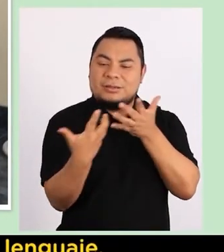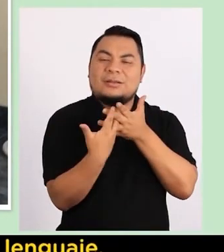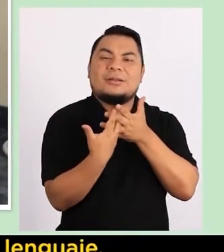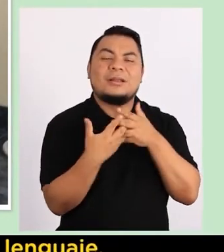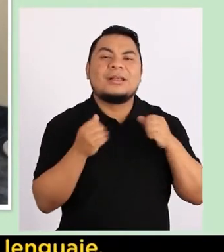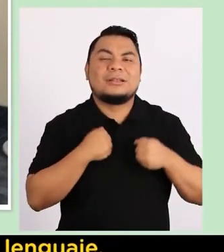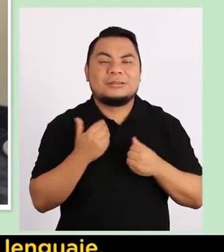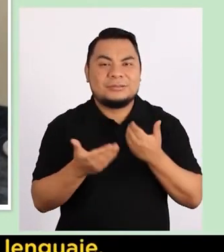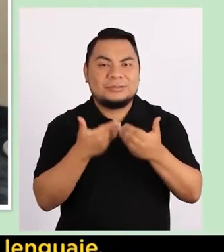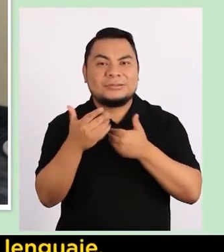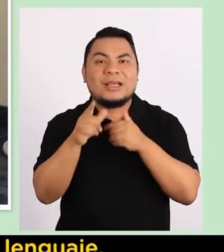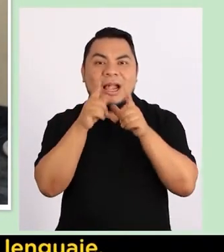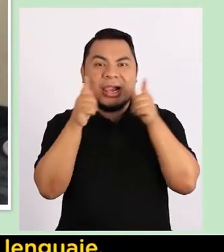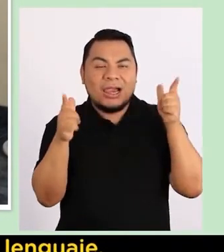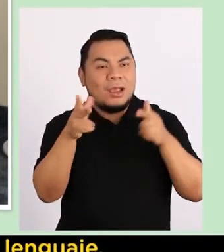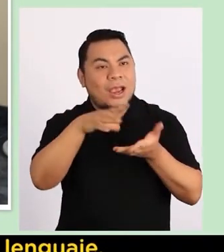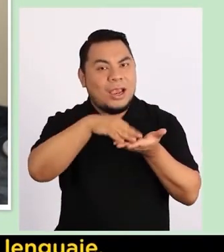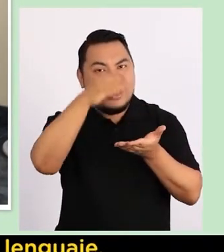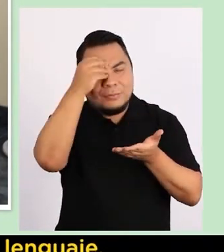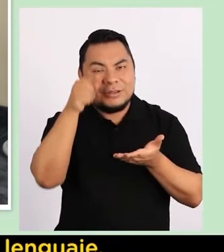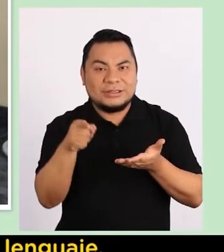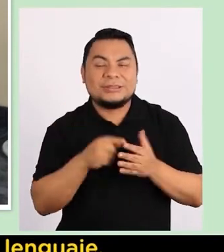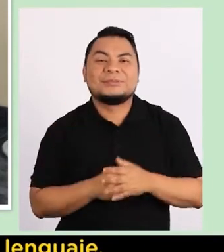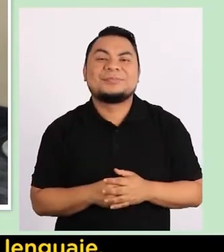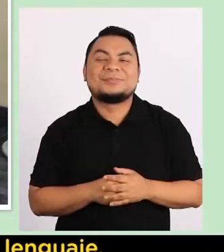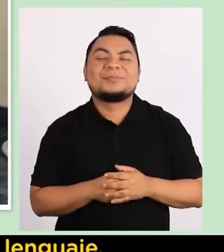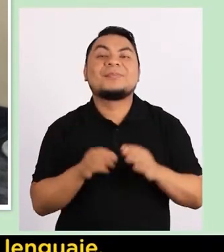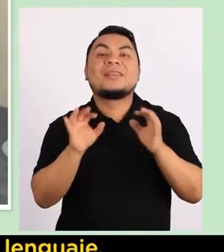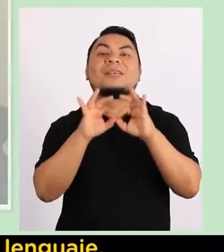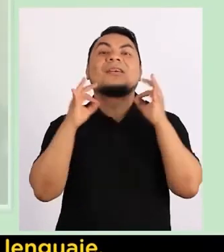favorecen el afecto y el desarrollo del lenguaje.